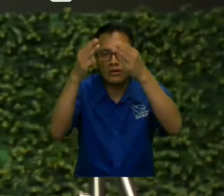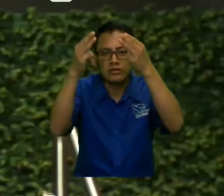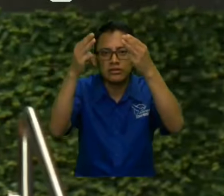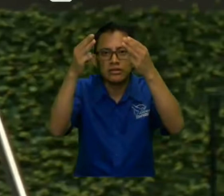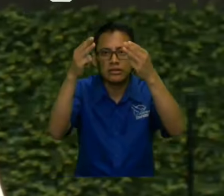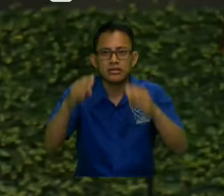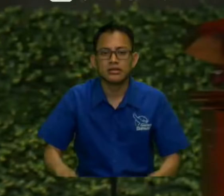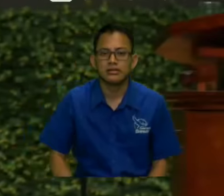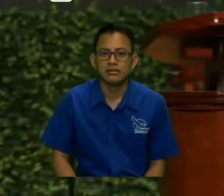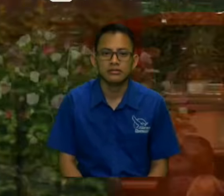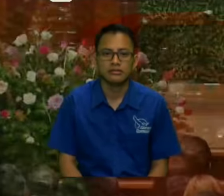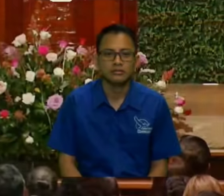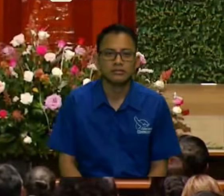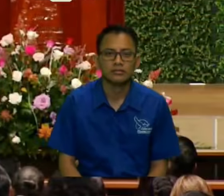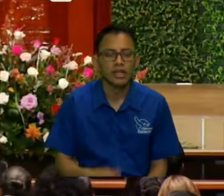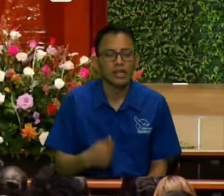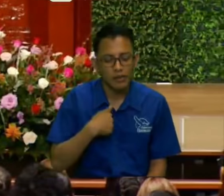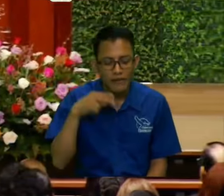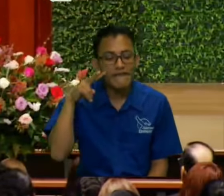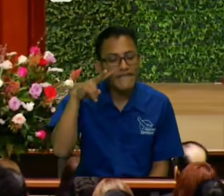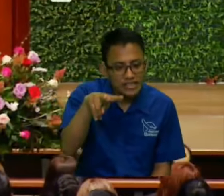ustedes.